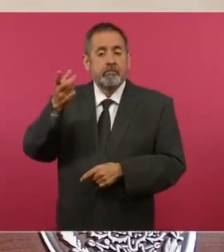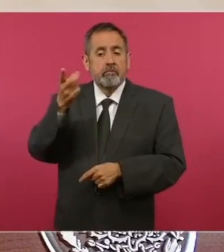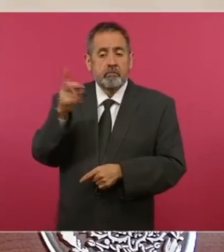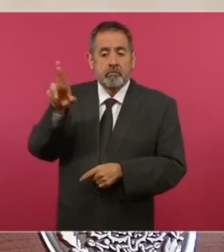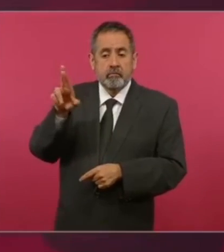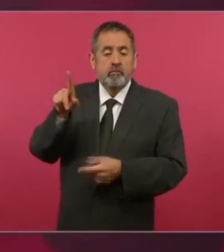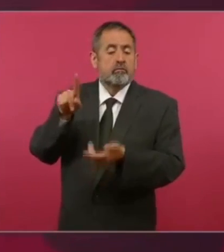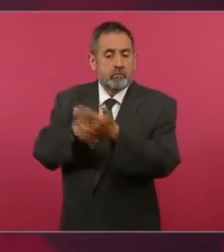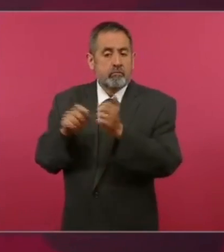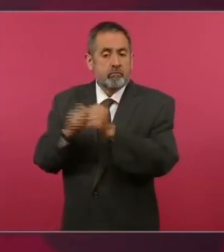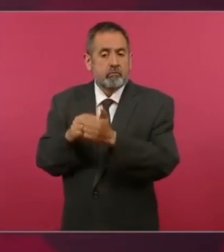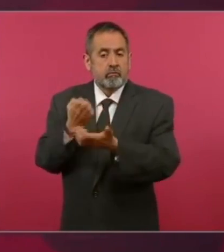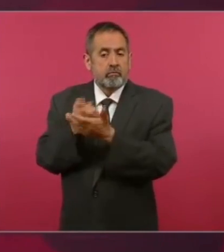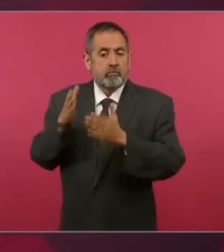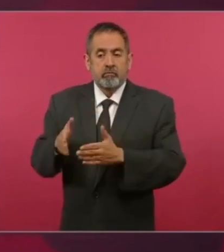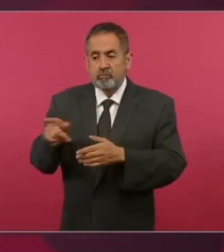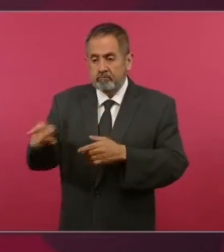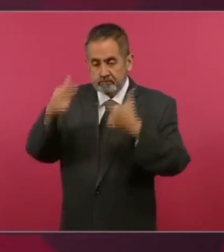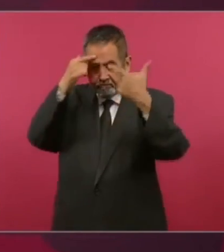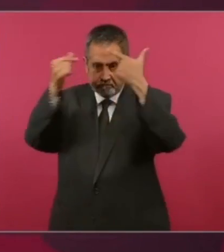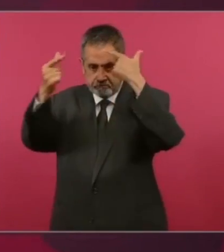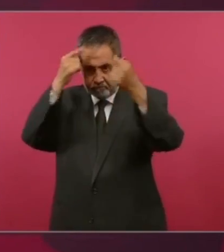economía mexicano graduado